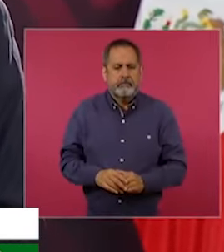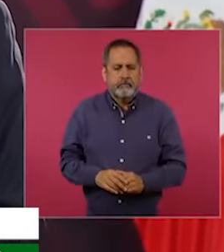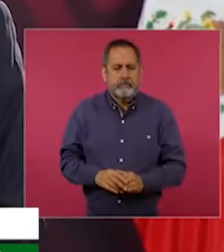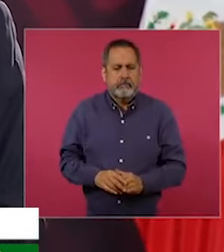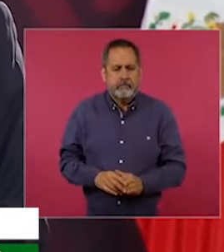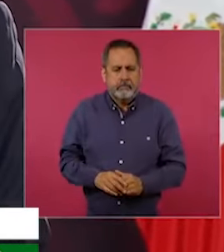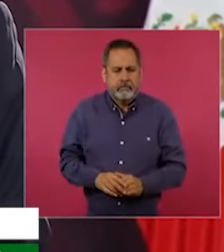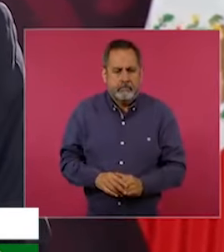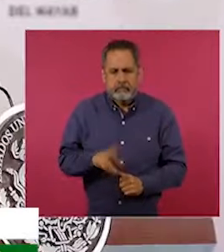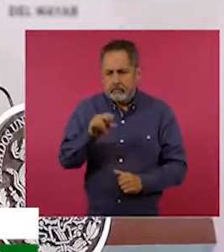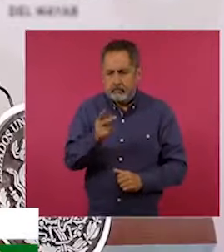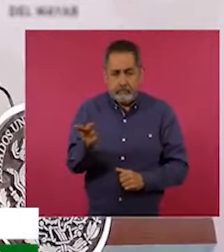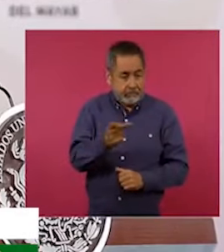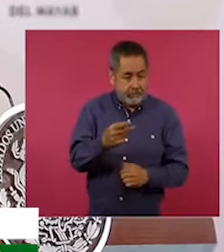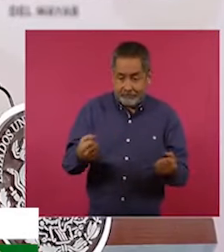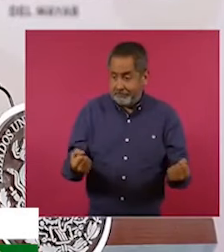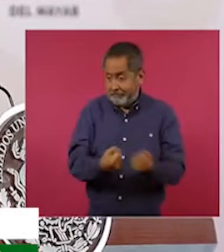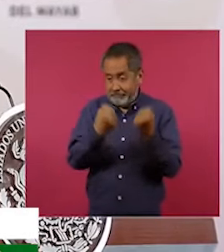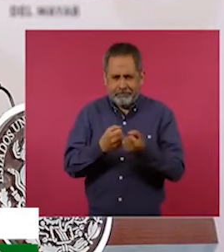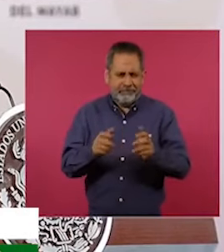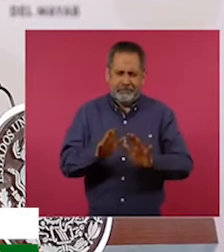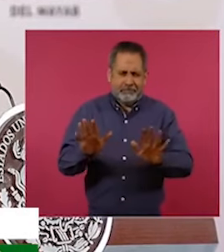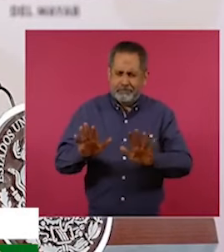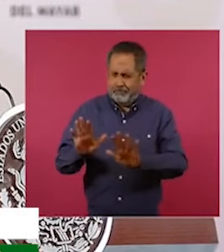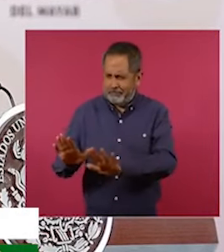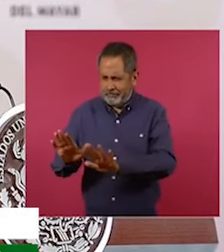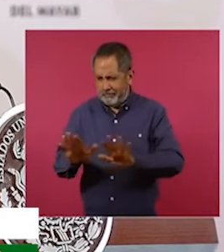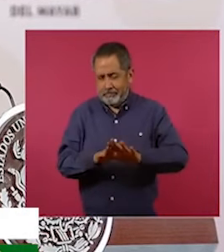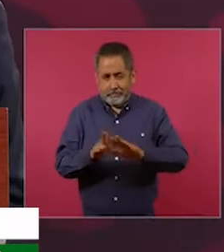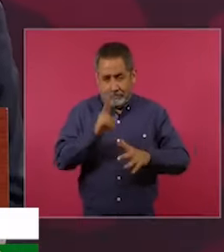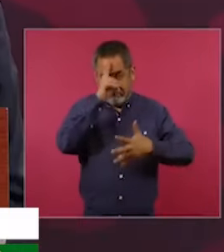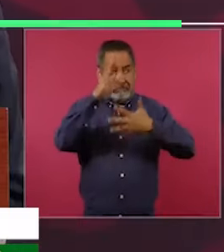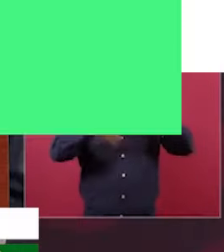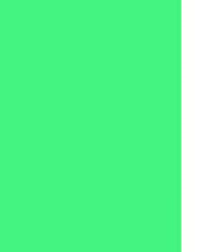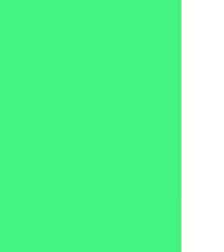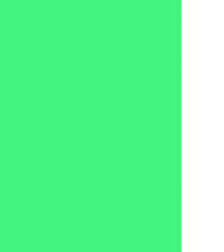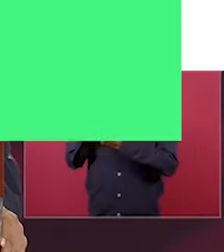no se enfrenten, que no haya violencia.